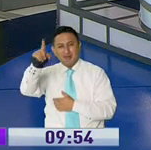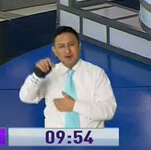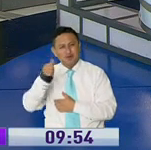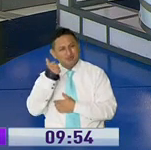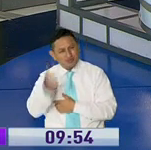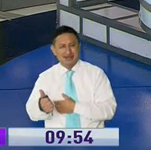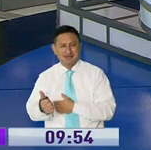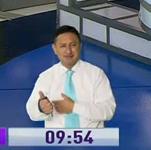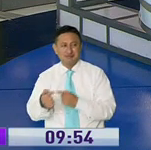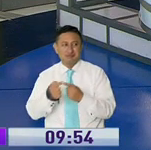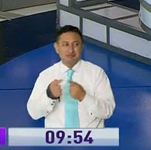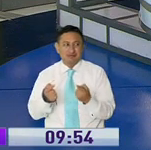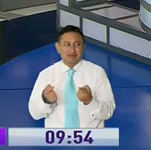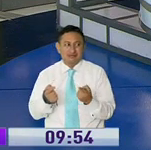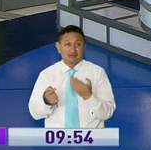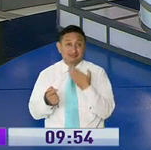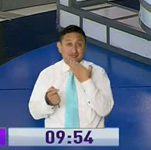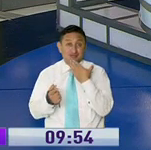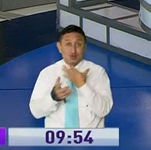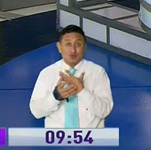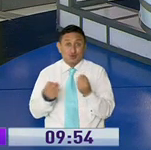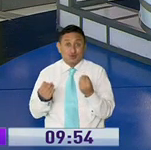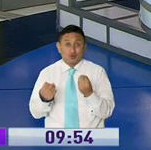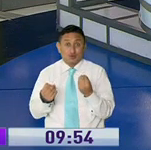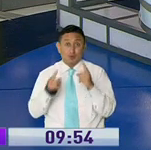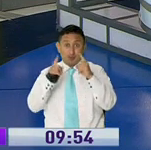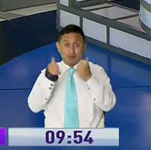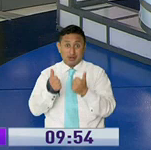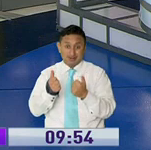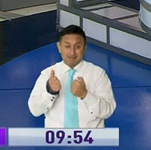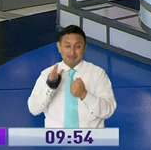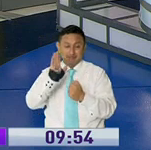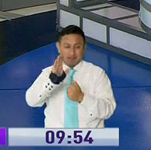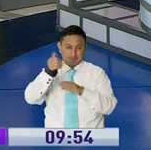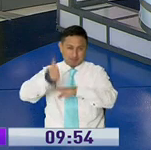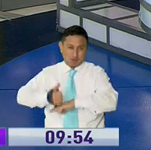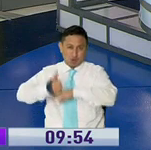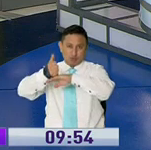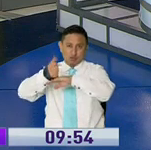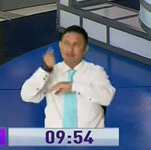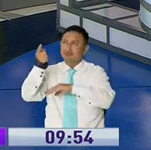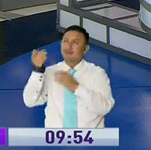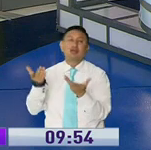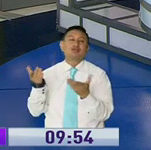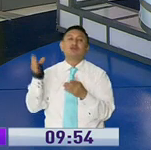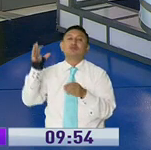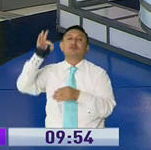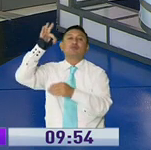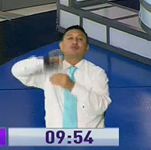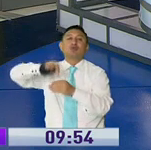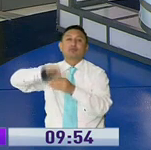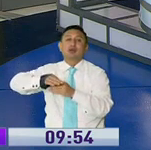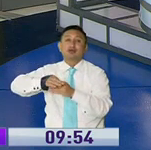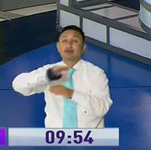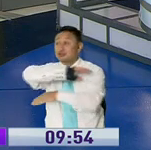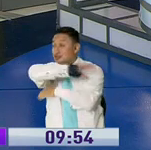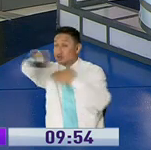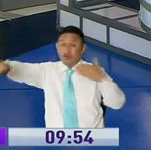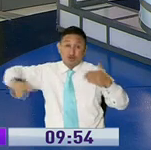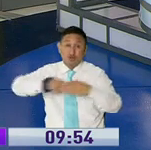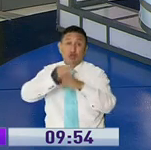que... Nosotros no podemos darle la solución. Pero son válidas. Ajá. A la autoridad. Eso. ¿Dónde sacamos la papeleta si todos los